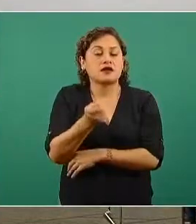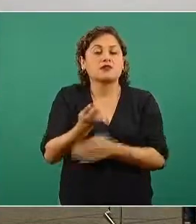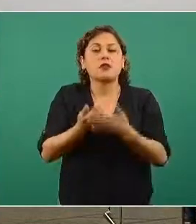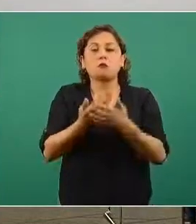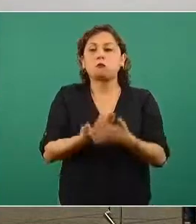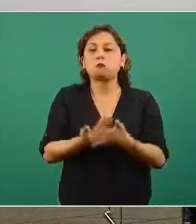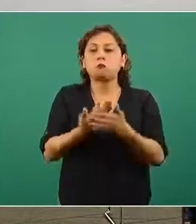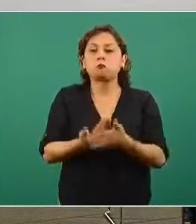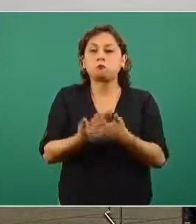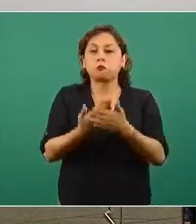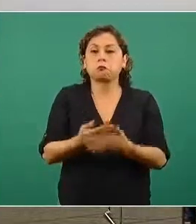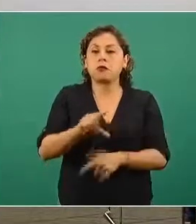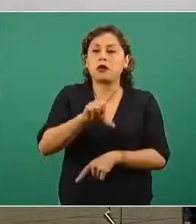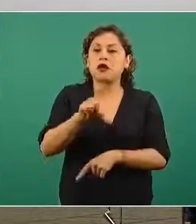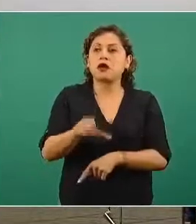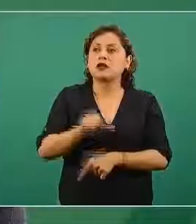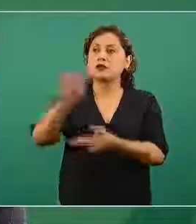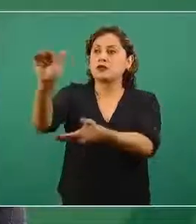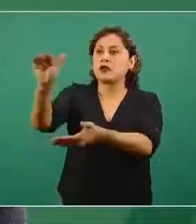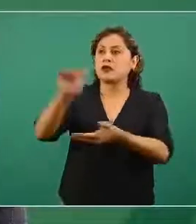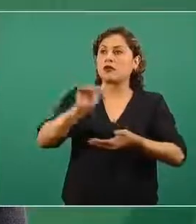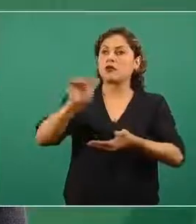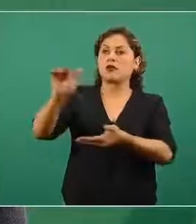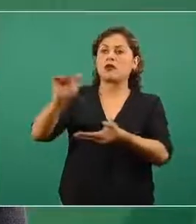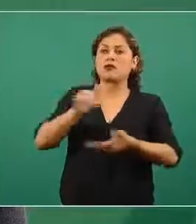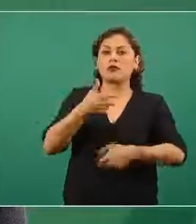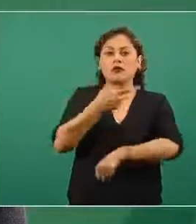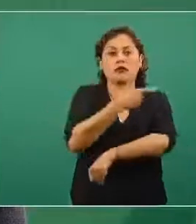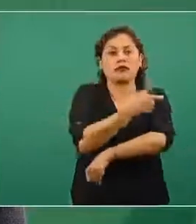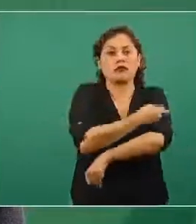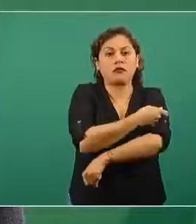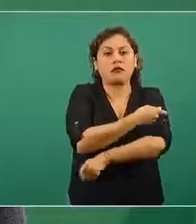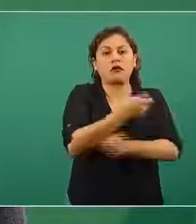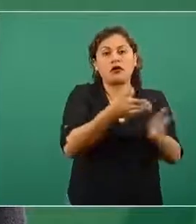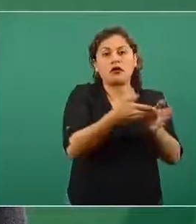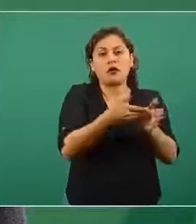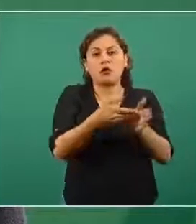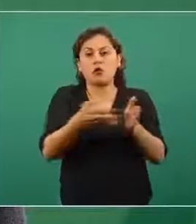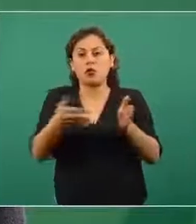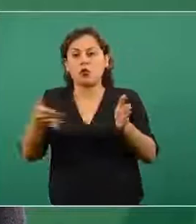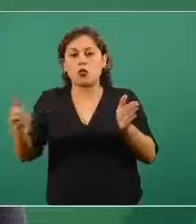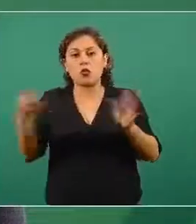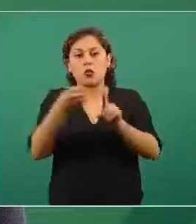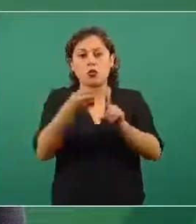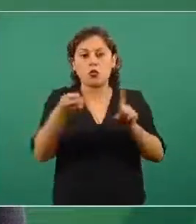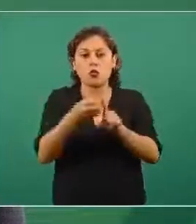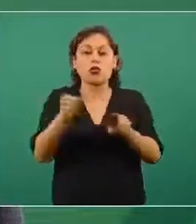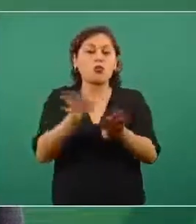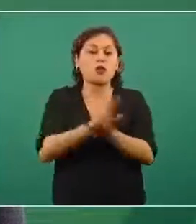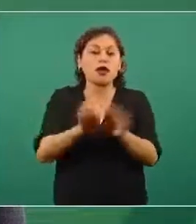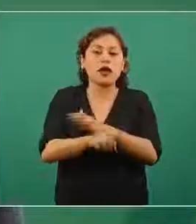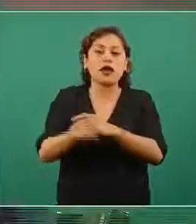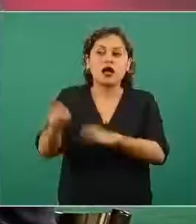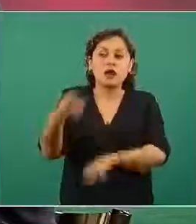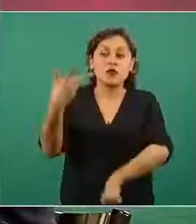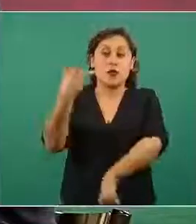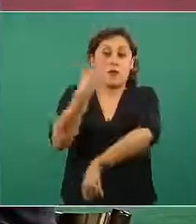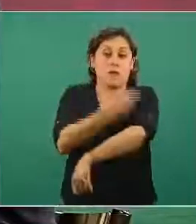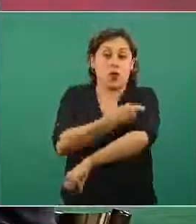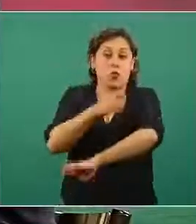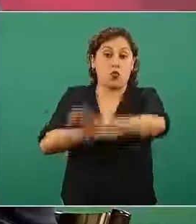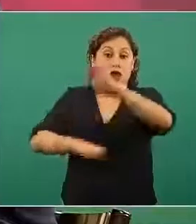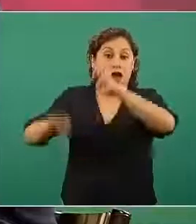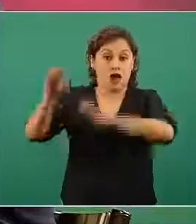que la vacuna termine todavía con todos los ensayos que en su momento se realizan, en este caso el de la